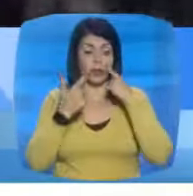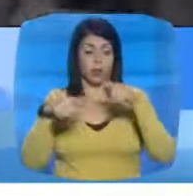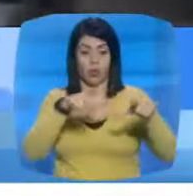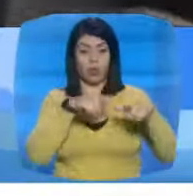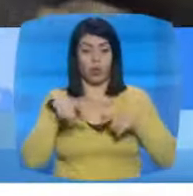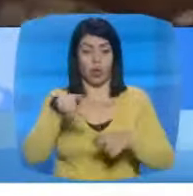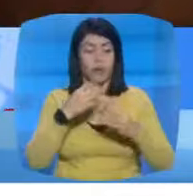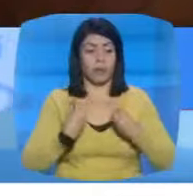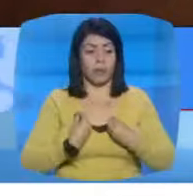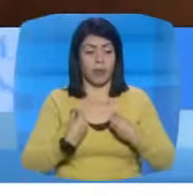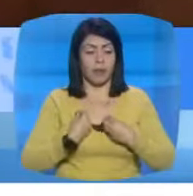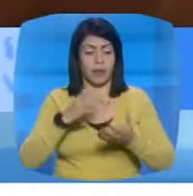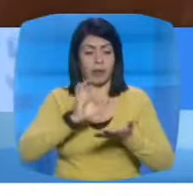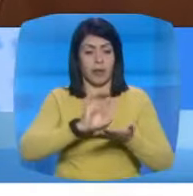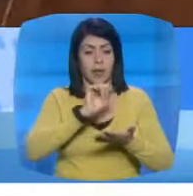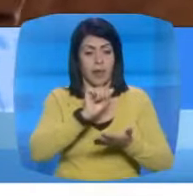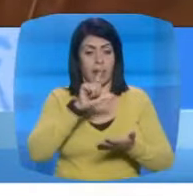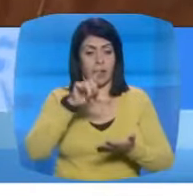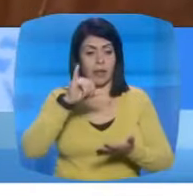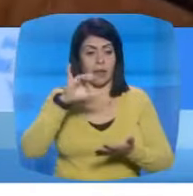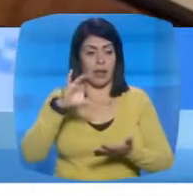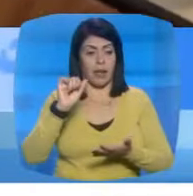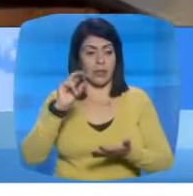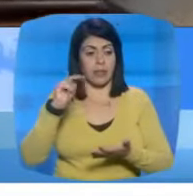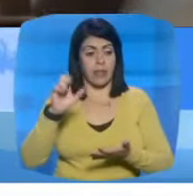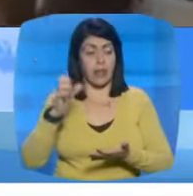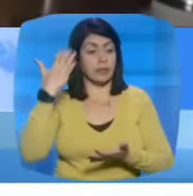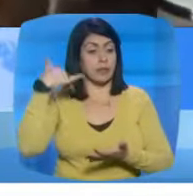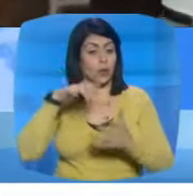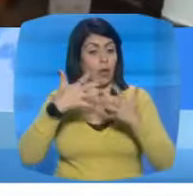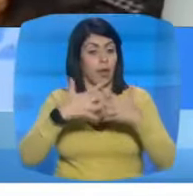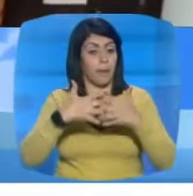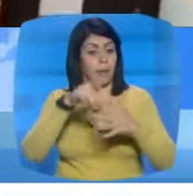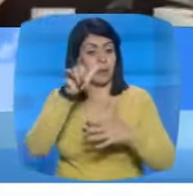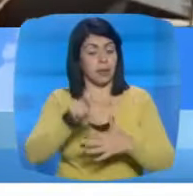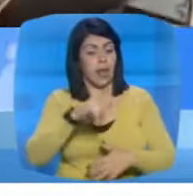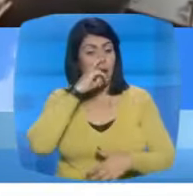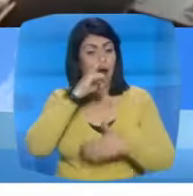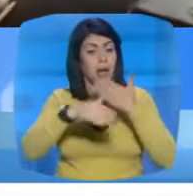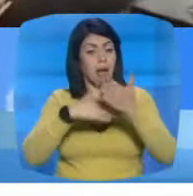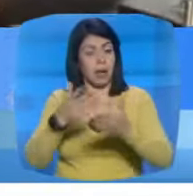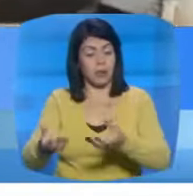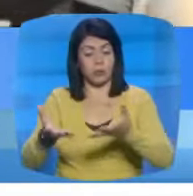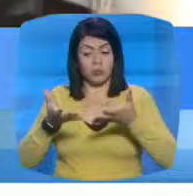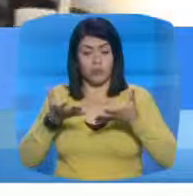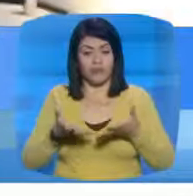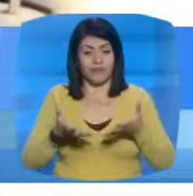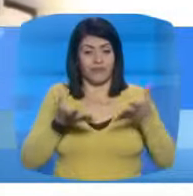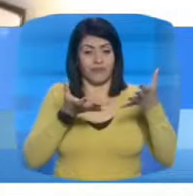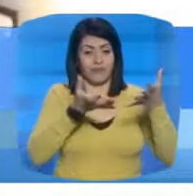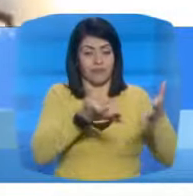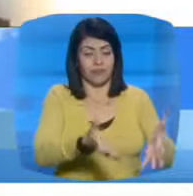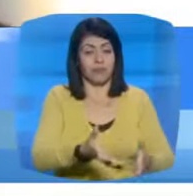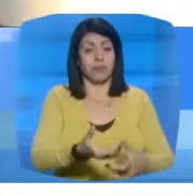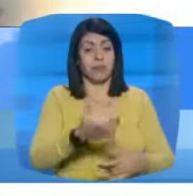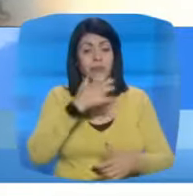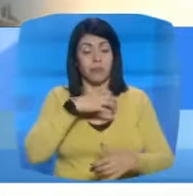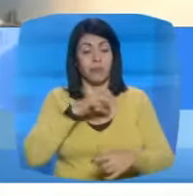tenía residencia en la ciudad de Alicante. Este supuesto empresario llevaba años recibiendo grandes cantidades de fruta de